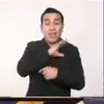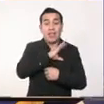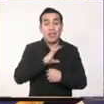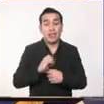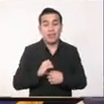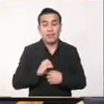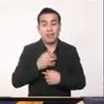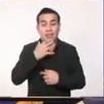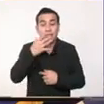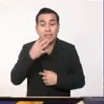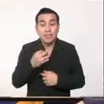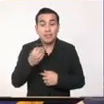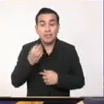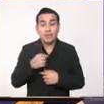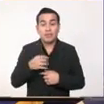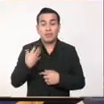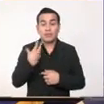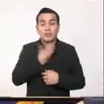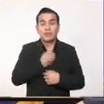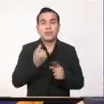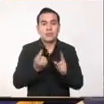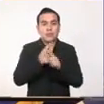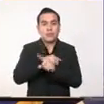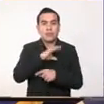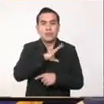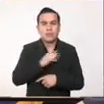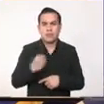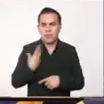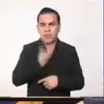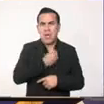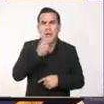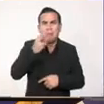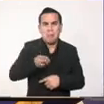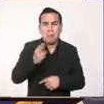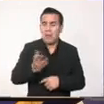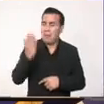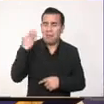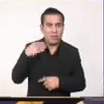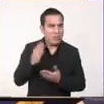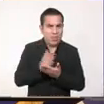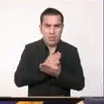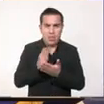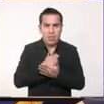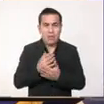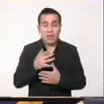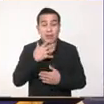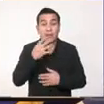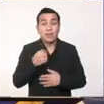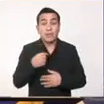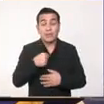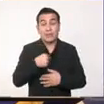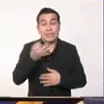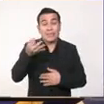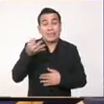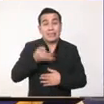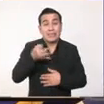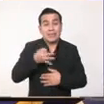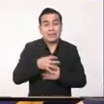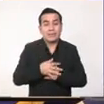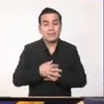país. Ellos han dicho, nosotros hemos venido a cambiar el país, no hemos venido a hacer lo mismo que hacían los de antes. Entonces lo que yo les pido es,